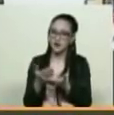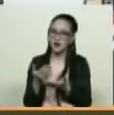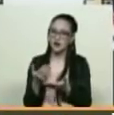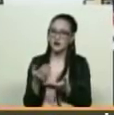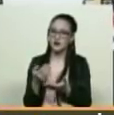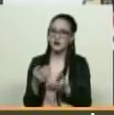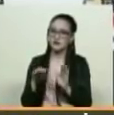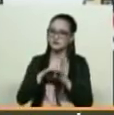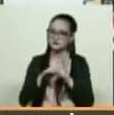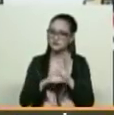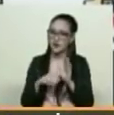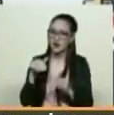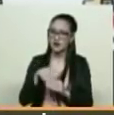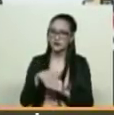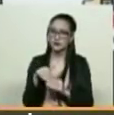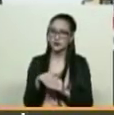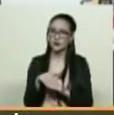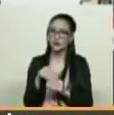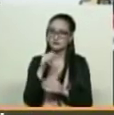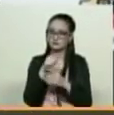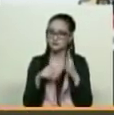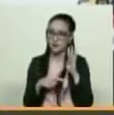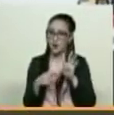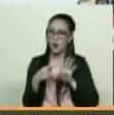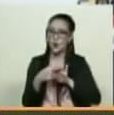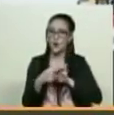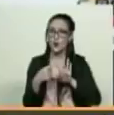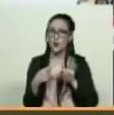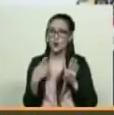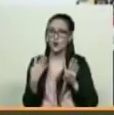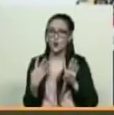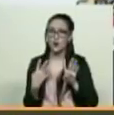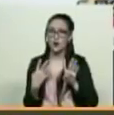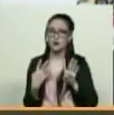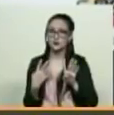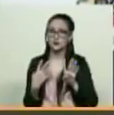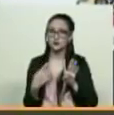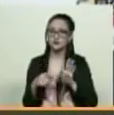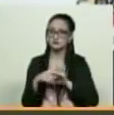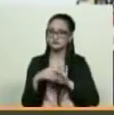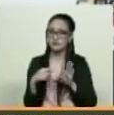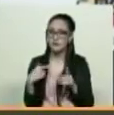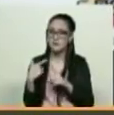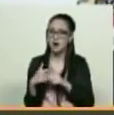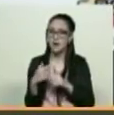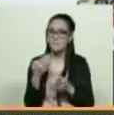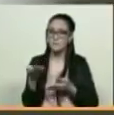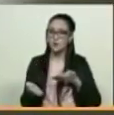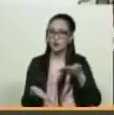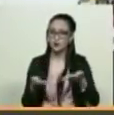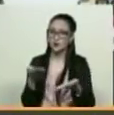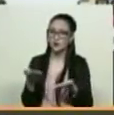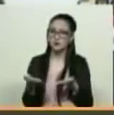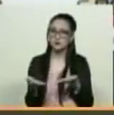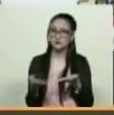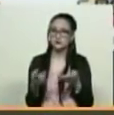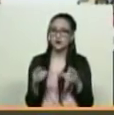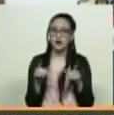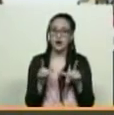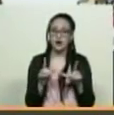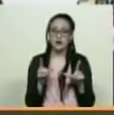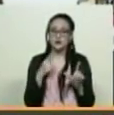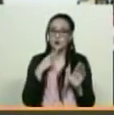Electorales. Estas cuatro candidaturas, con todas estas postulaciones, han sido ya